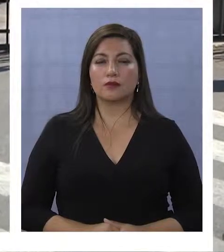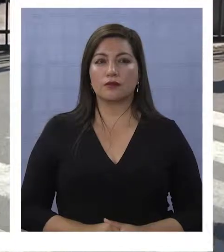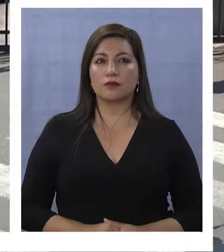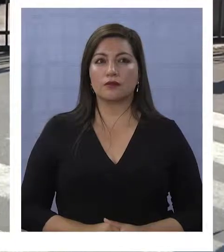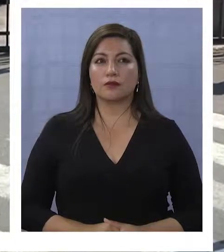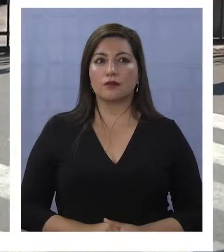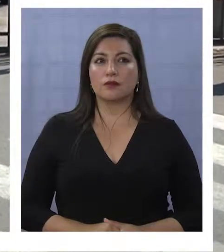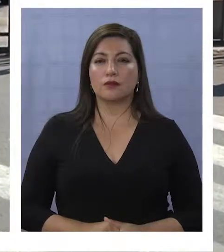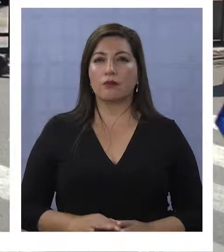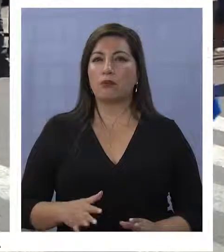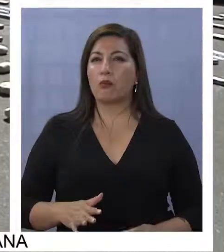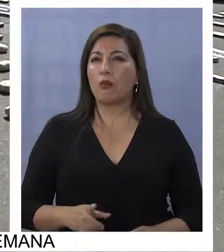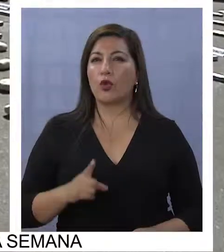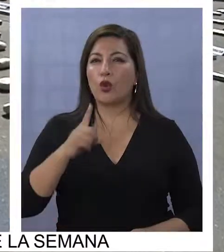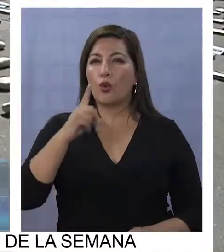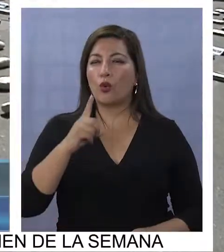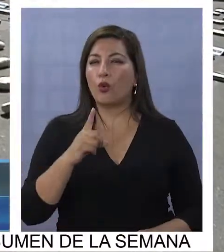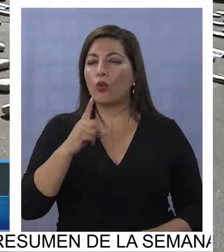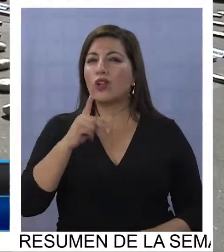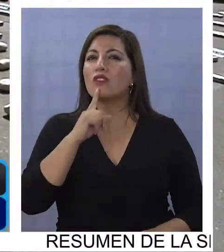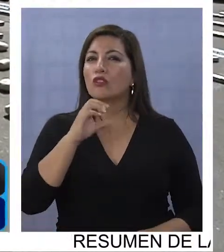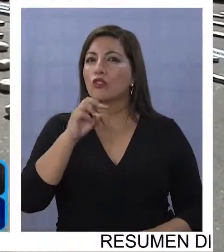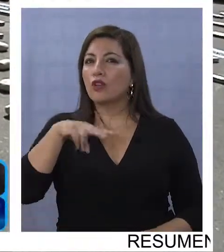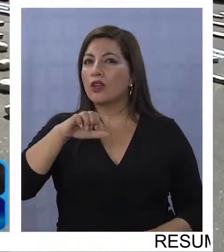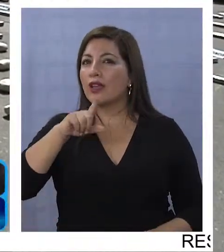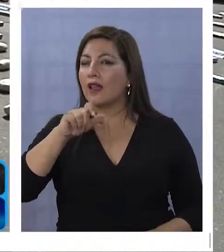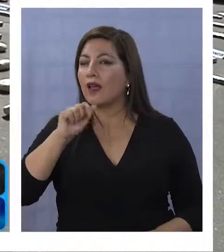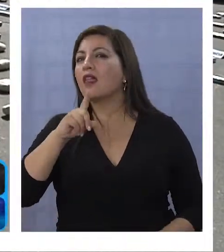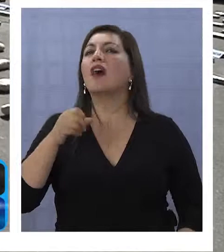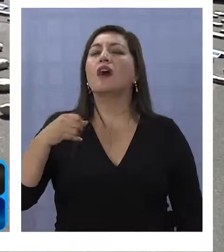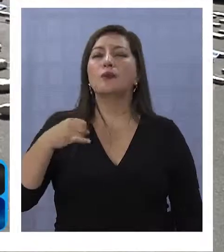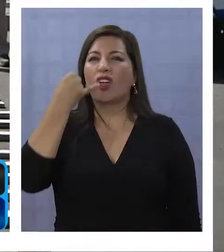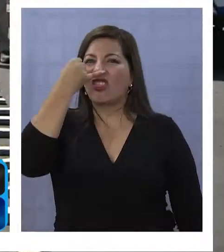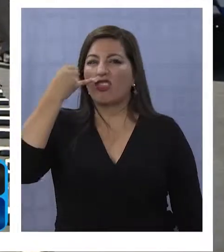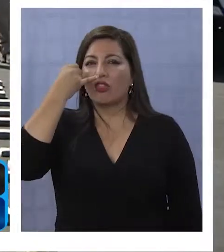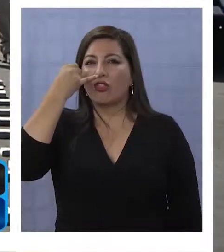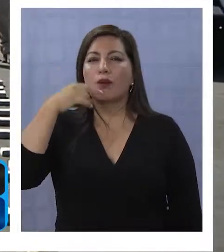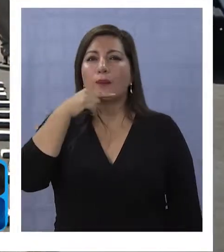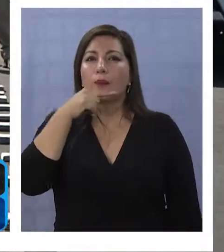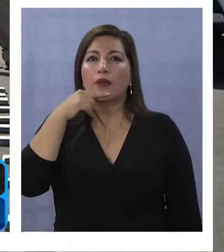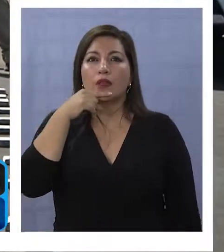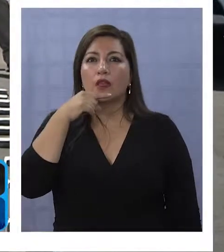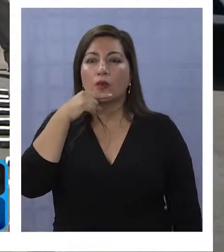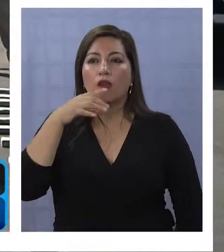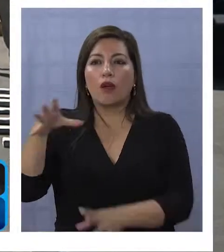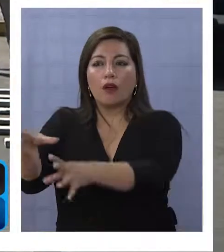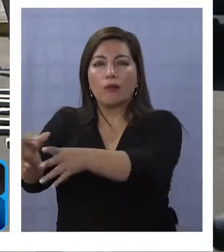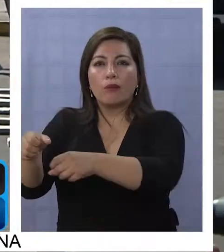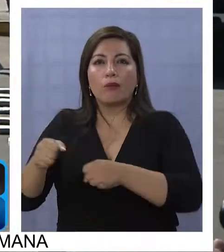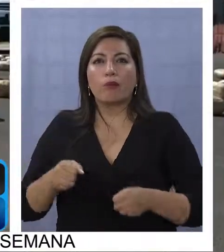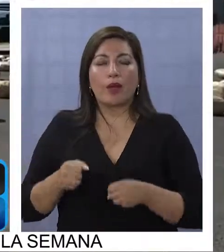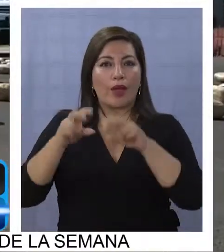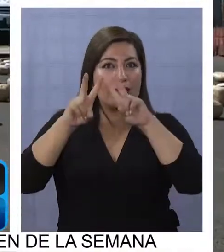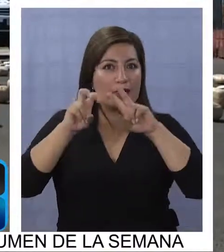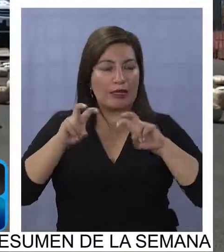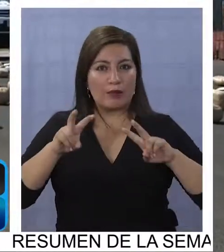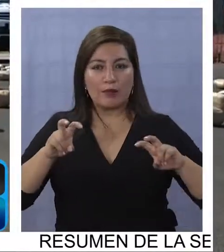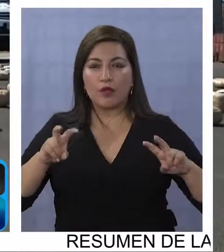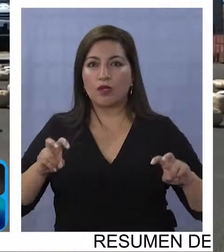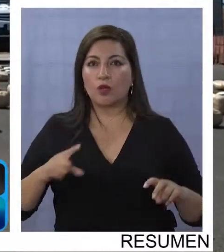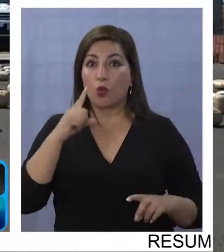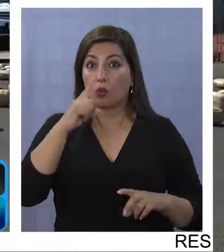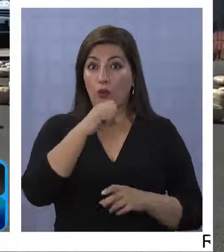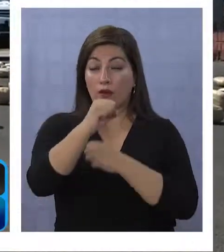Más de una tonelada de droga entre marihuana y cocaína base fue decomisada gracias a la investigación realizada